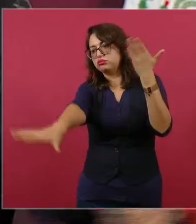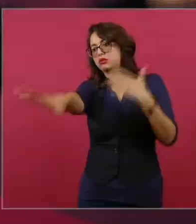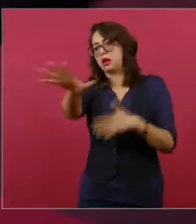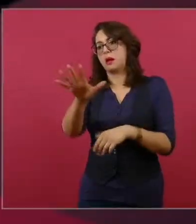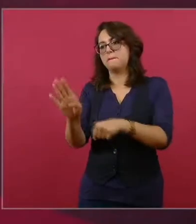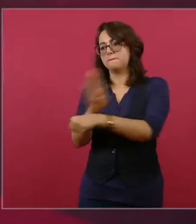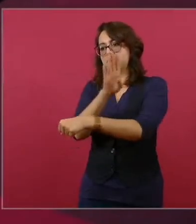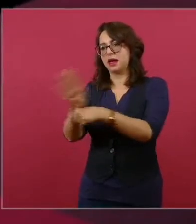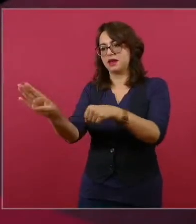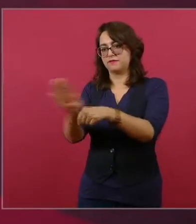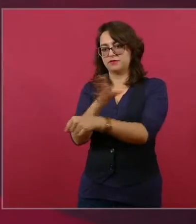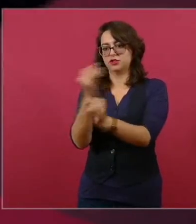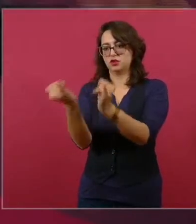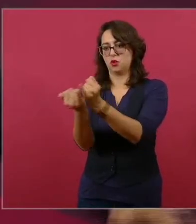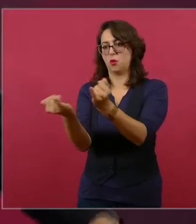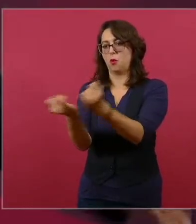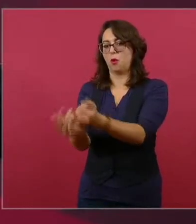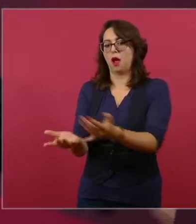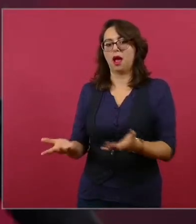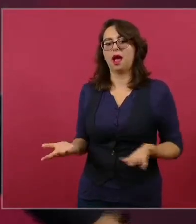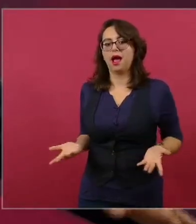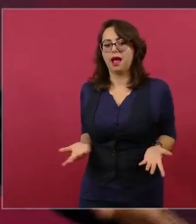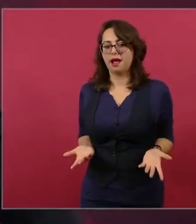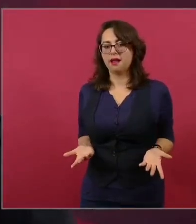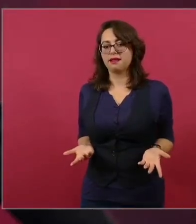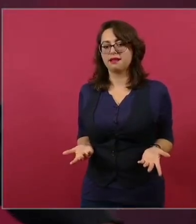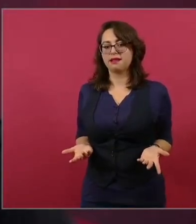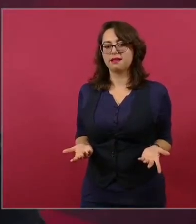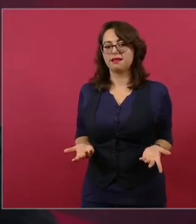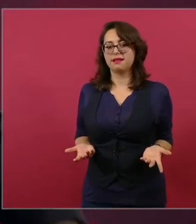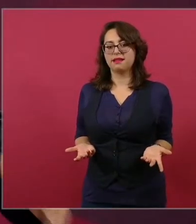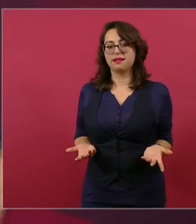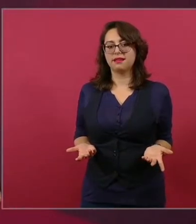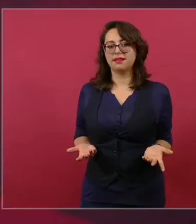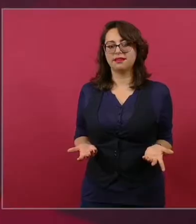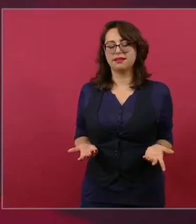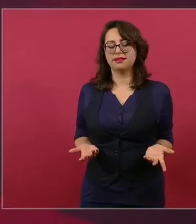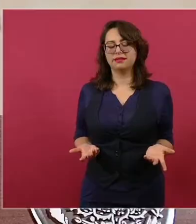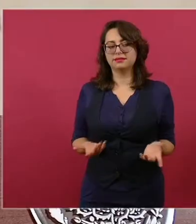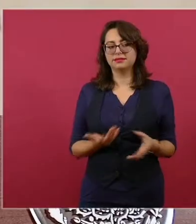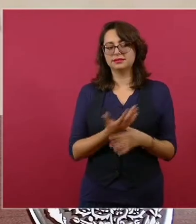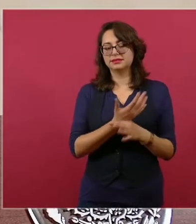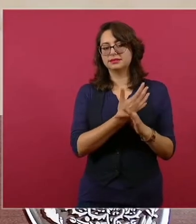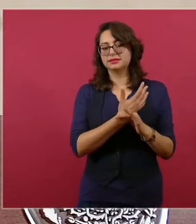Si llovía fuerte arriba, salpicaba abajo.